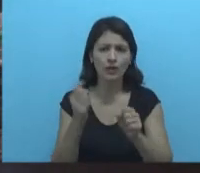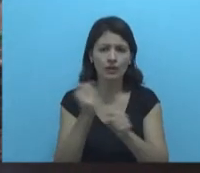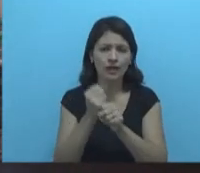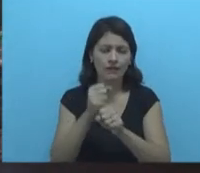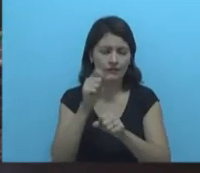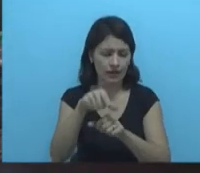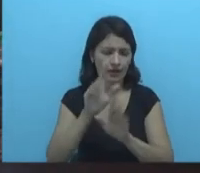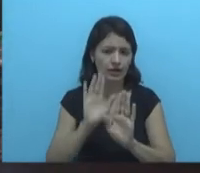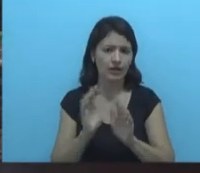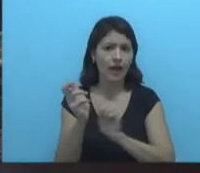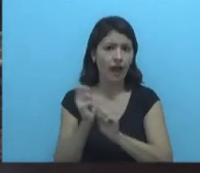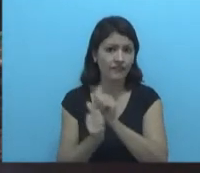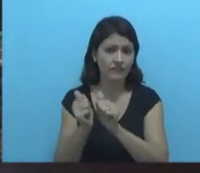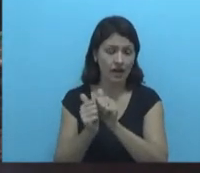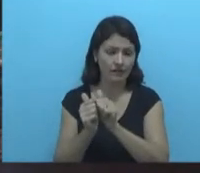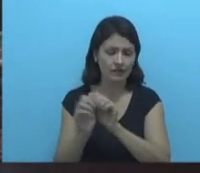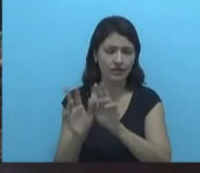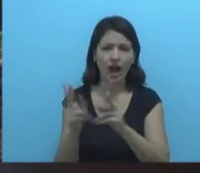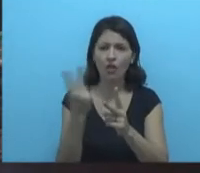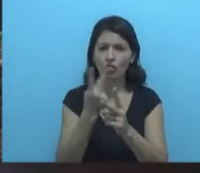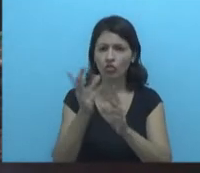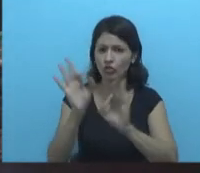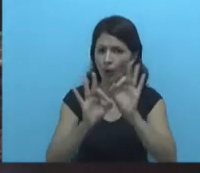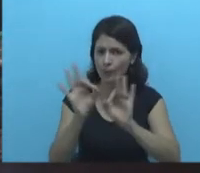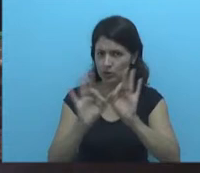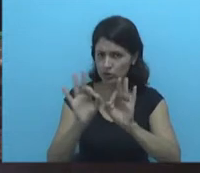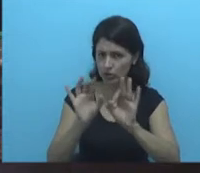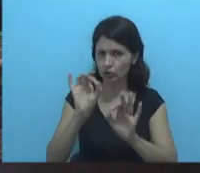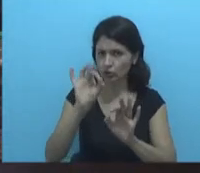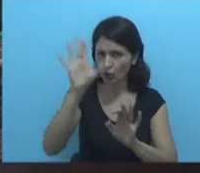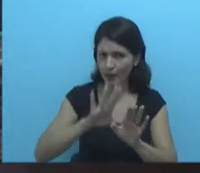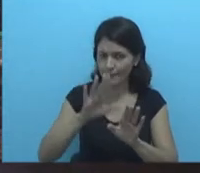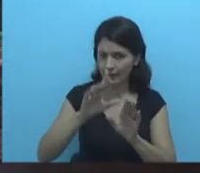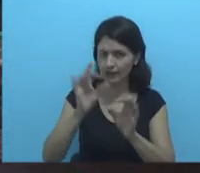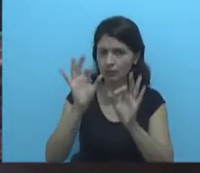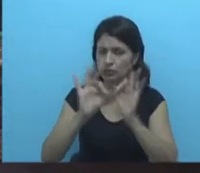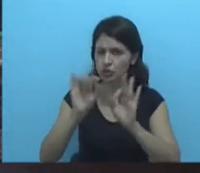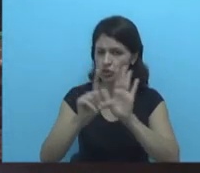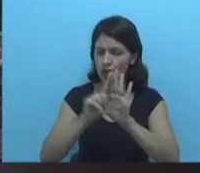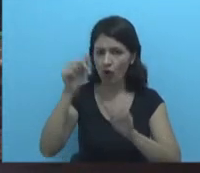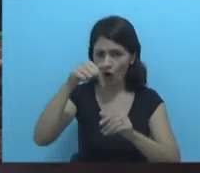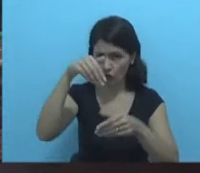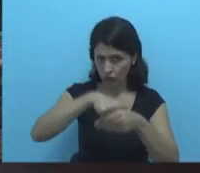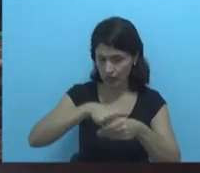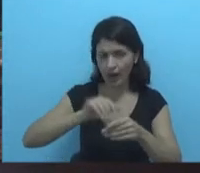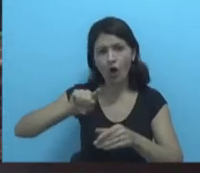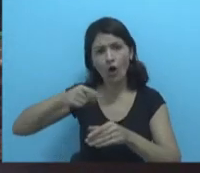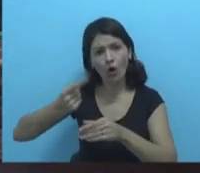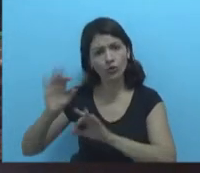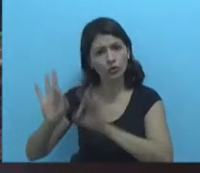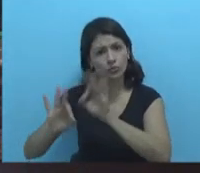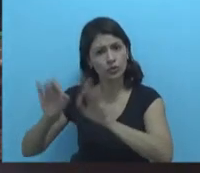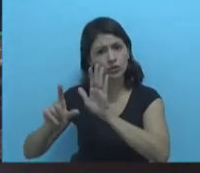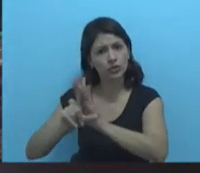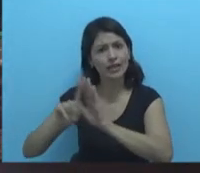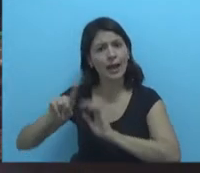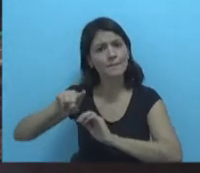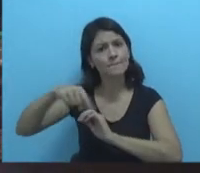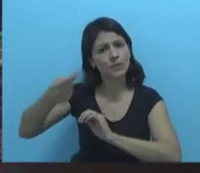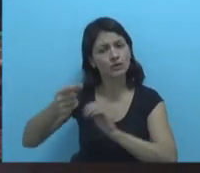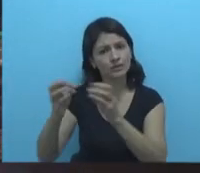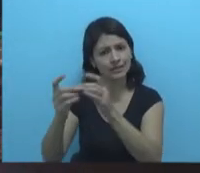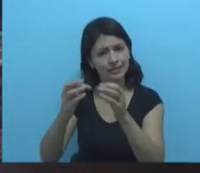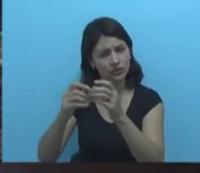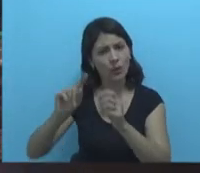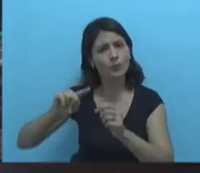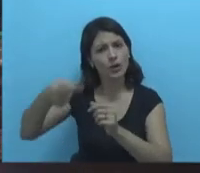para tratarlo sobre tablas. Y el que mencionaba el diputado Puyaro va a ser votado con una preferencia para una